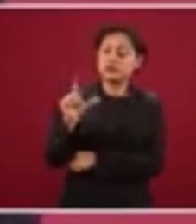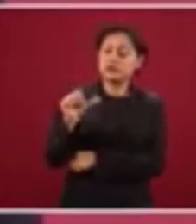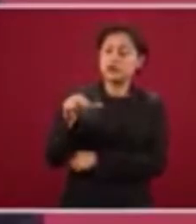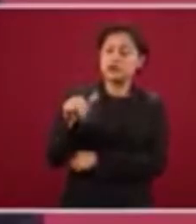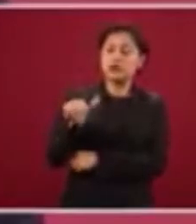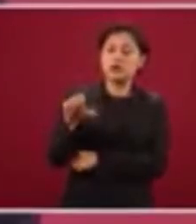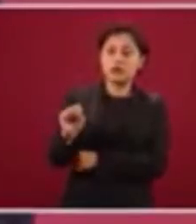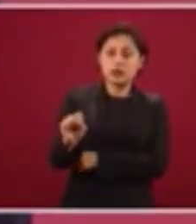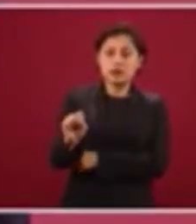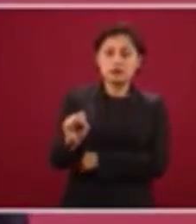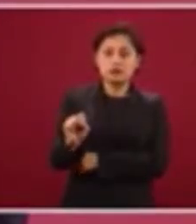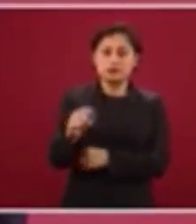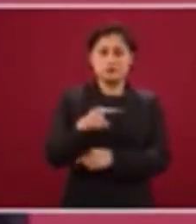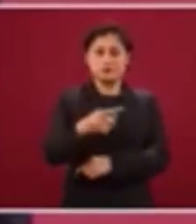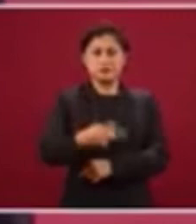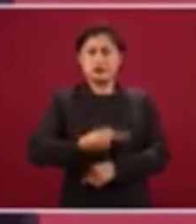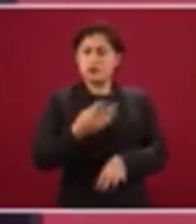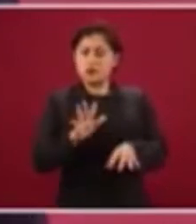¿Por qué Salinas? Bueno, porque